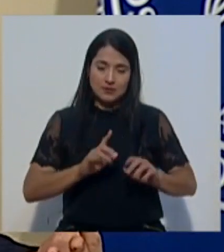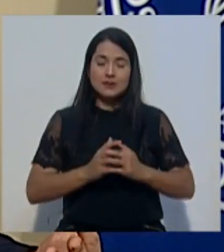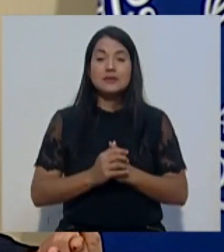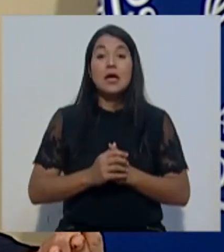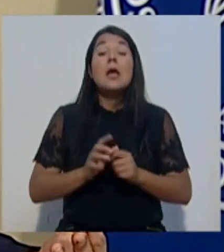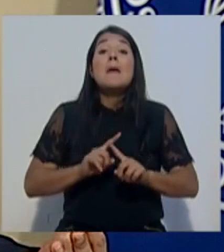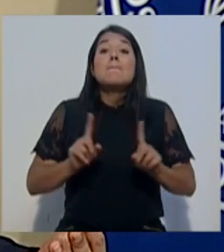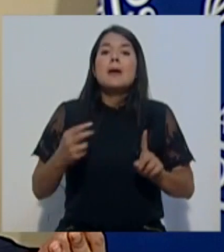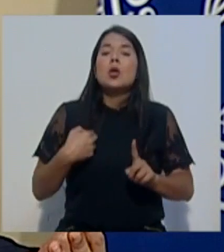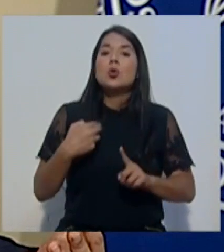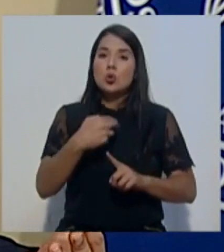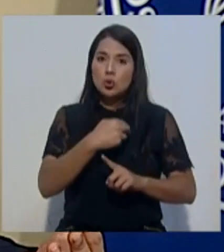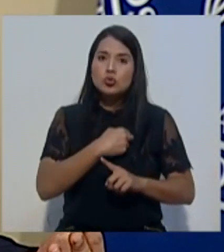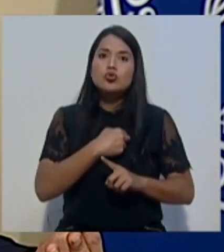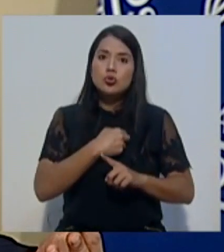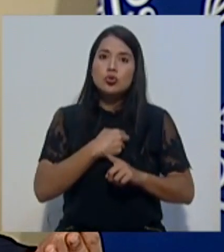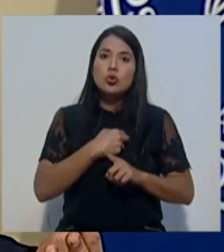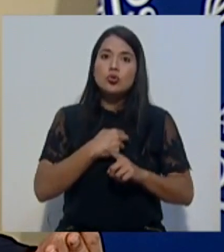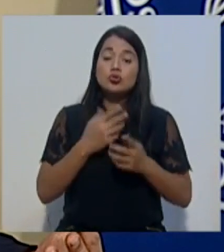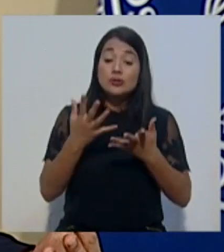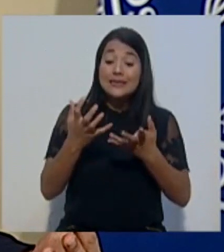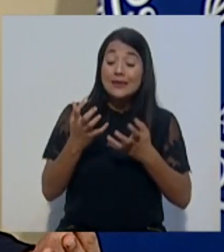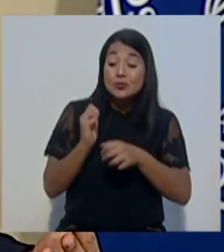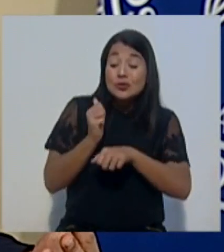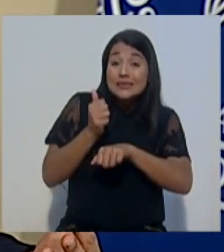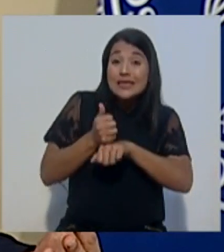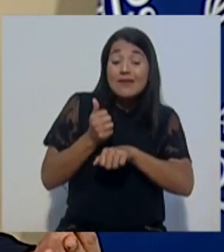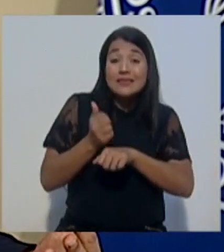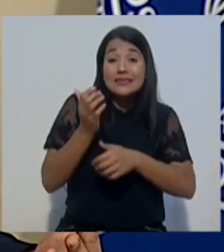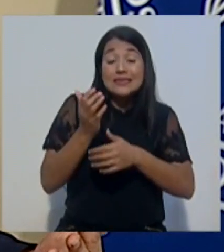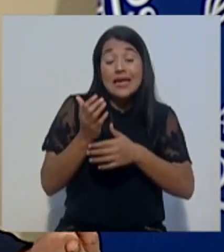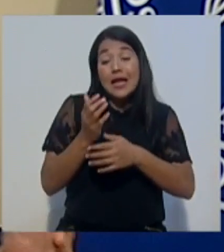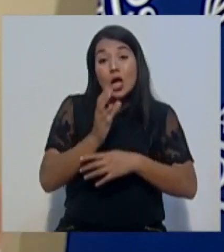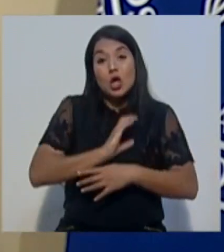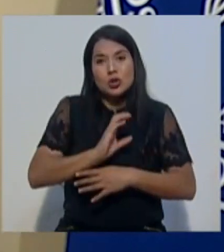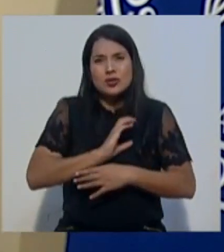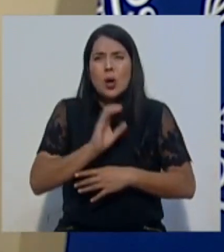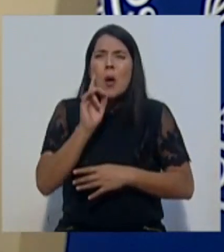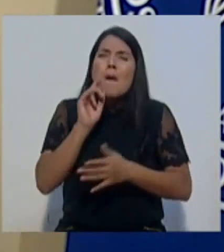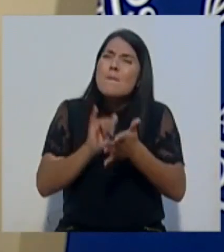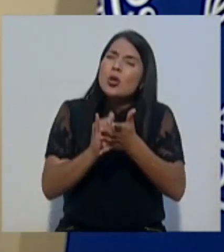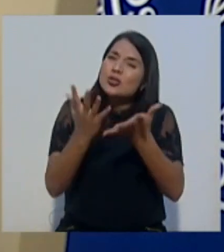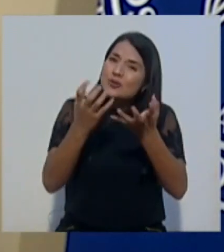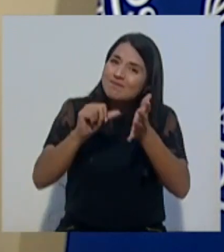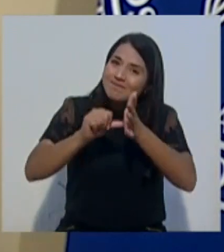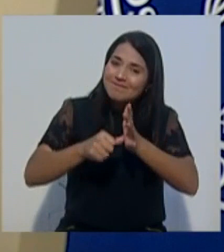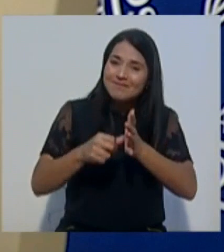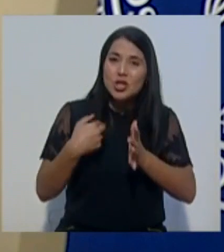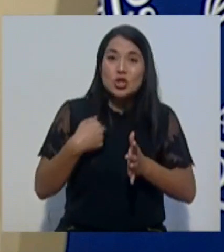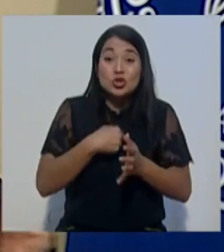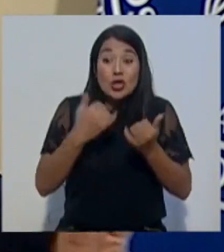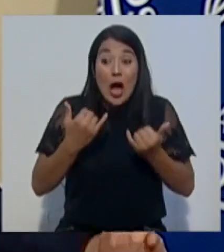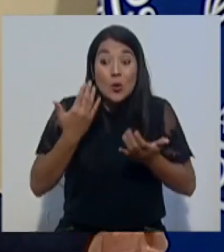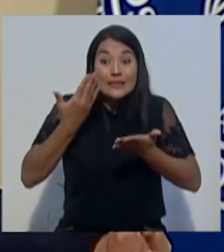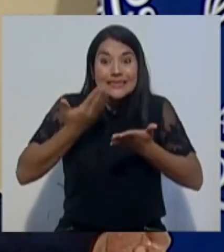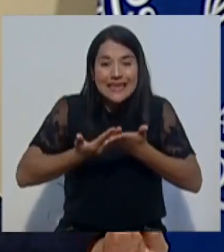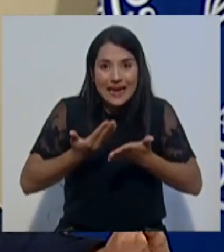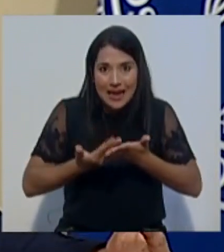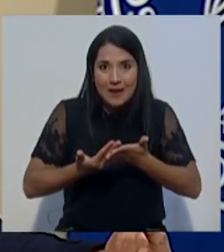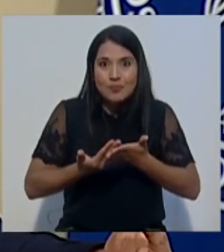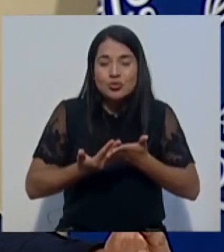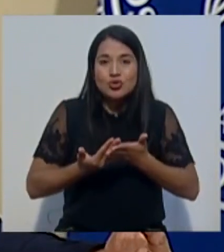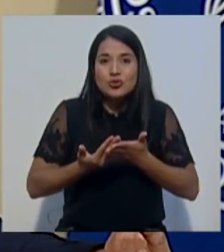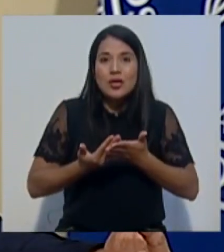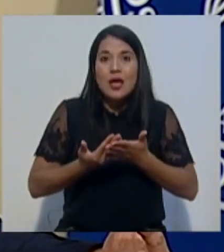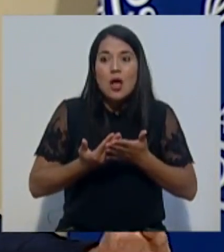gran esfuerzo de los últimos meses. Por eso quiero enfatizar eso, es que estamos llegando a un punto donde hemos construido